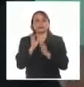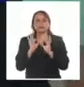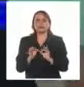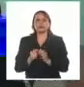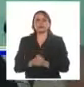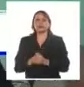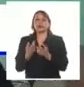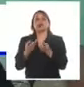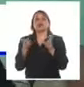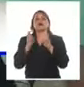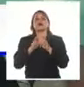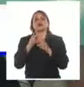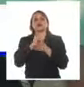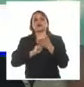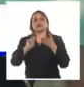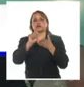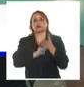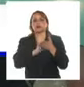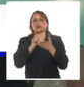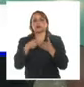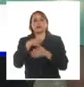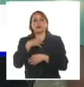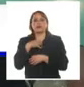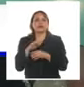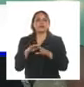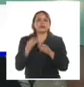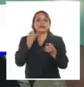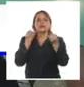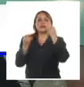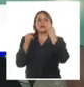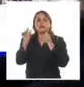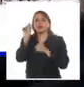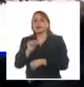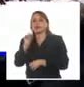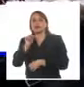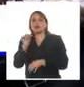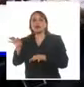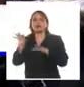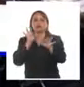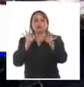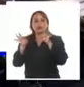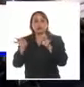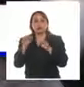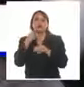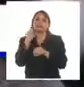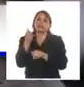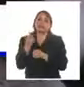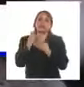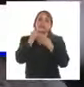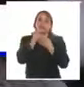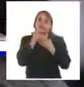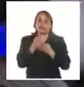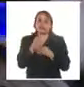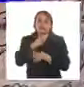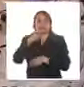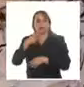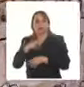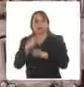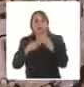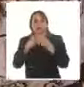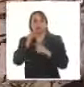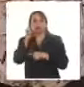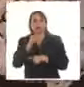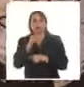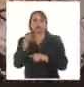Consejo Popular tenemos identificado a las personas que son vulnerables, de manera tal que las personas que hoy tienen